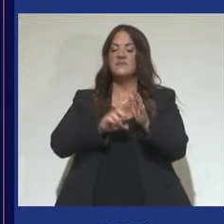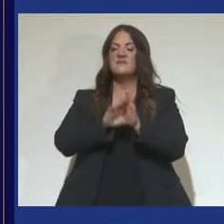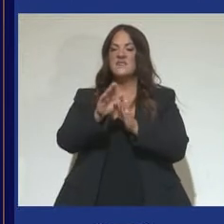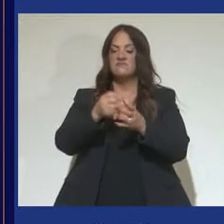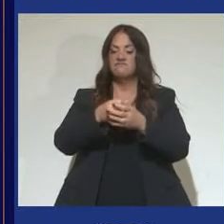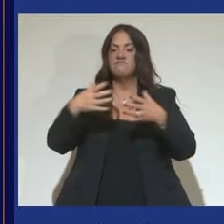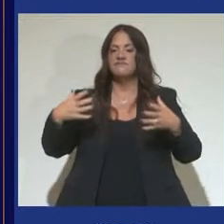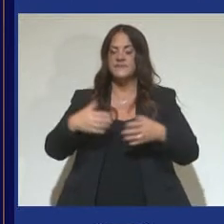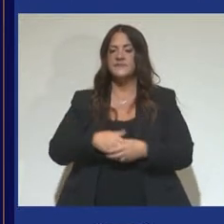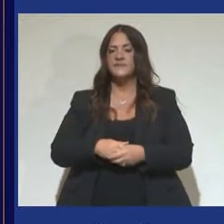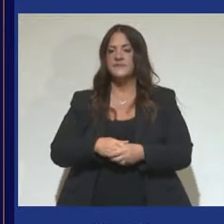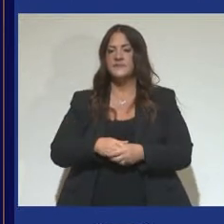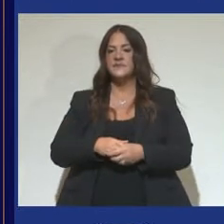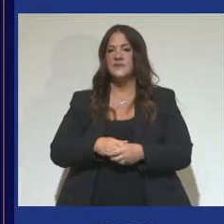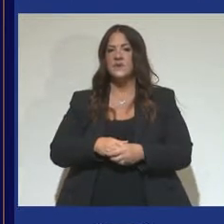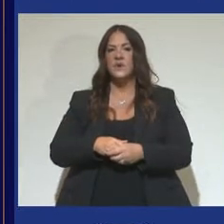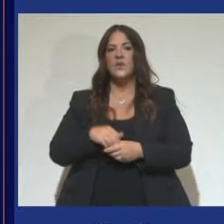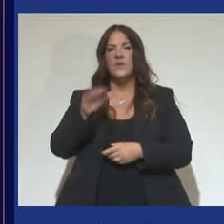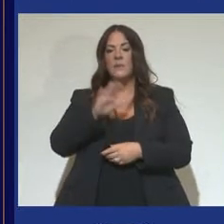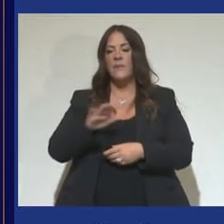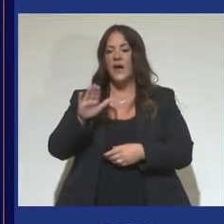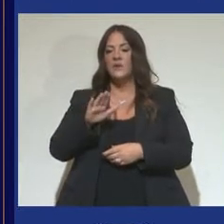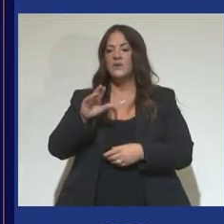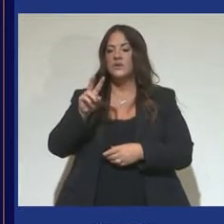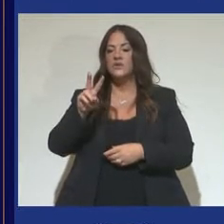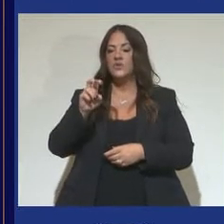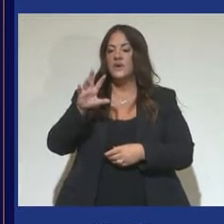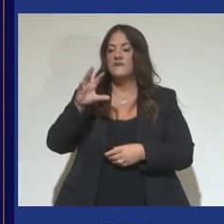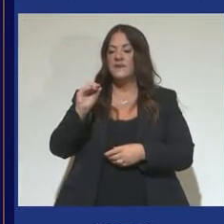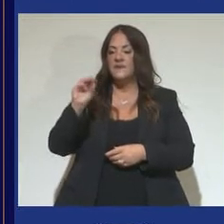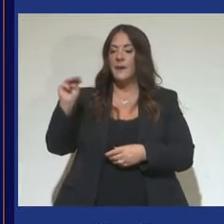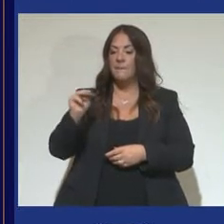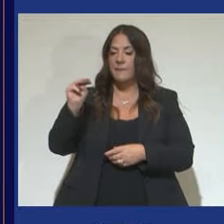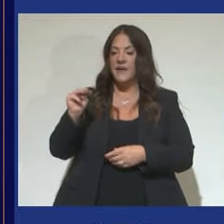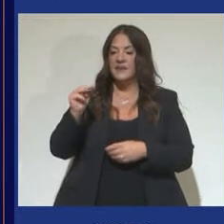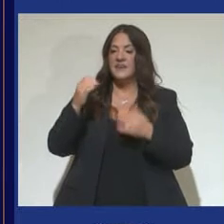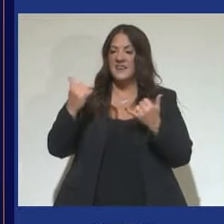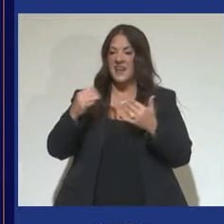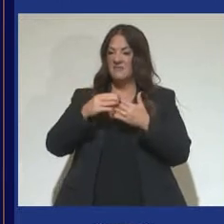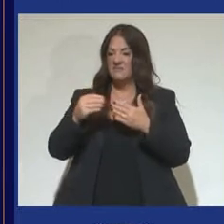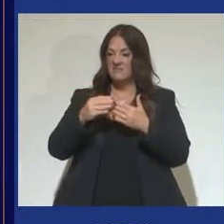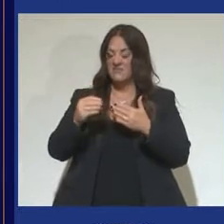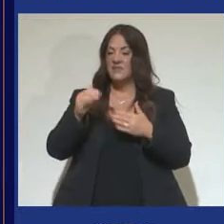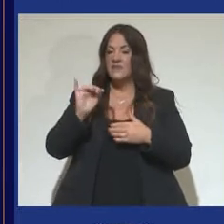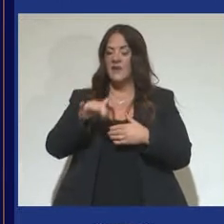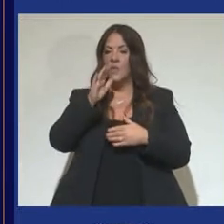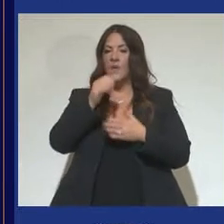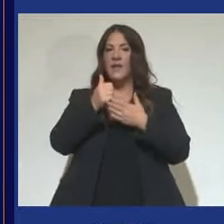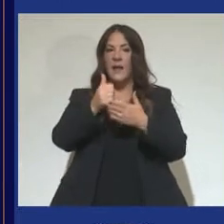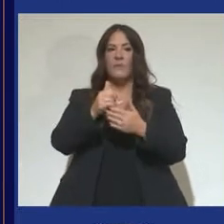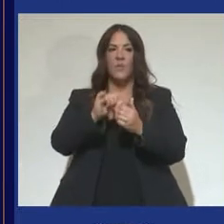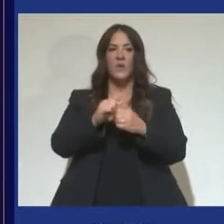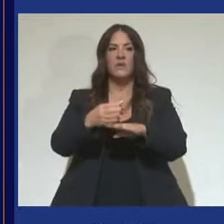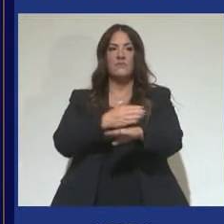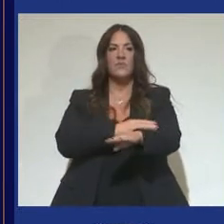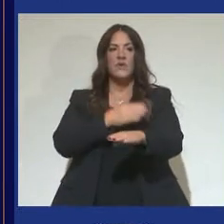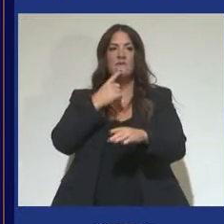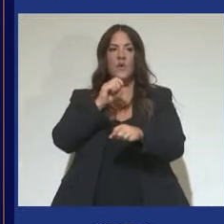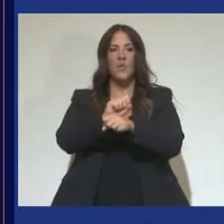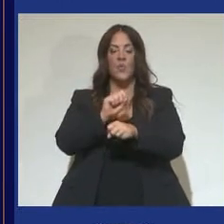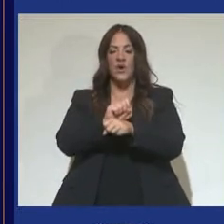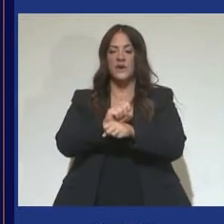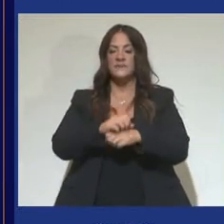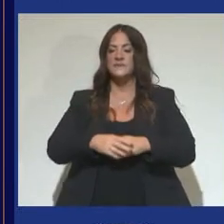estamos proponiendo son 250 millones para enfocarnos en la relación entre el sistema de educación superior